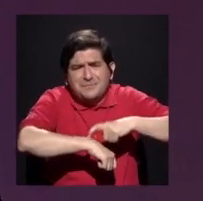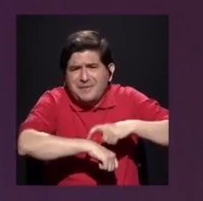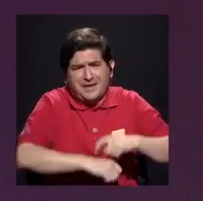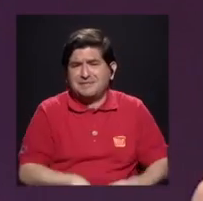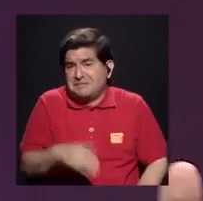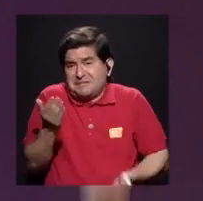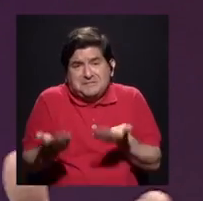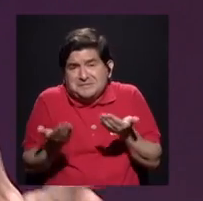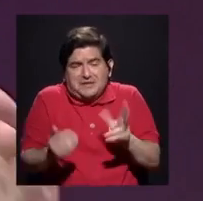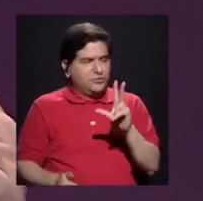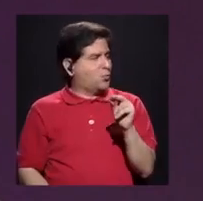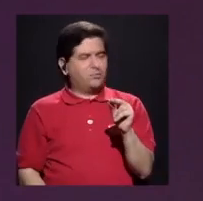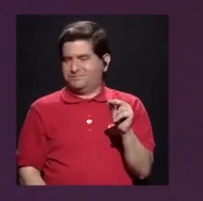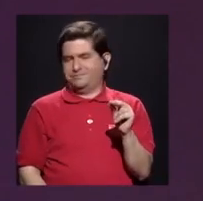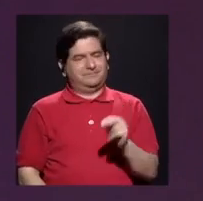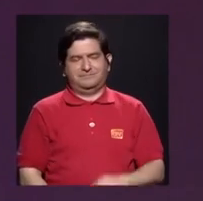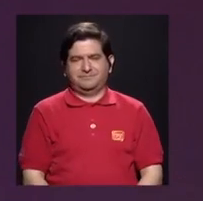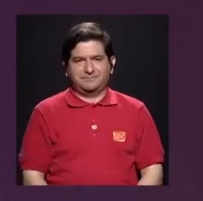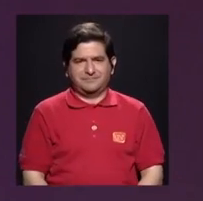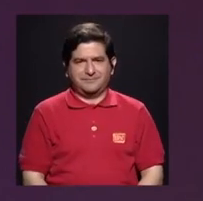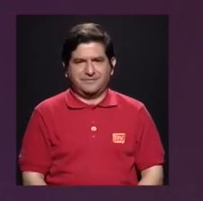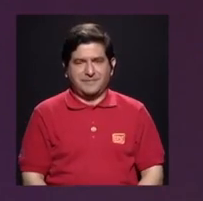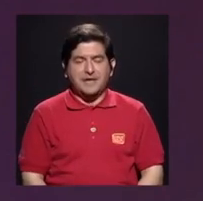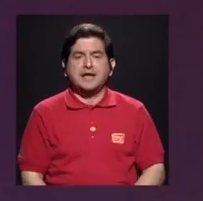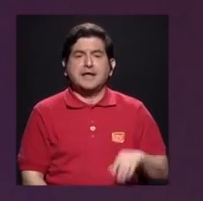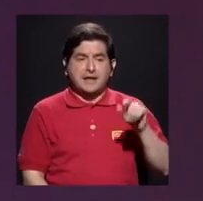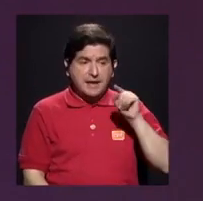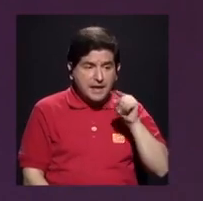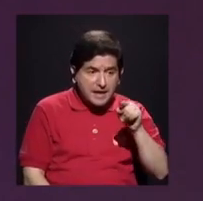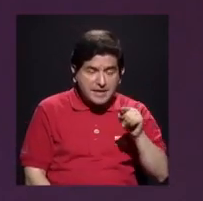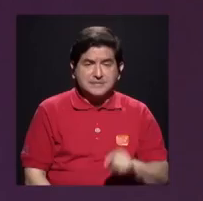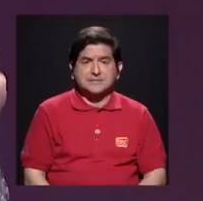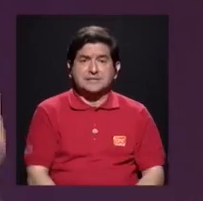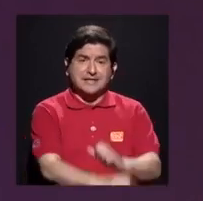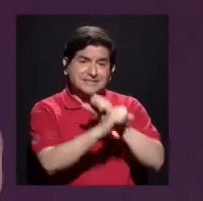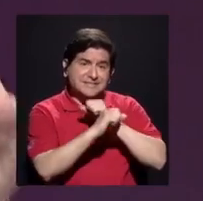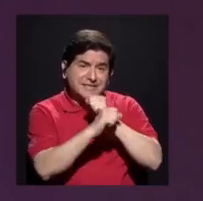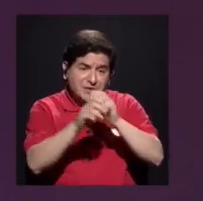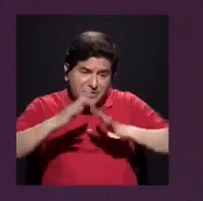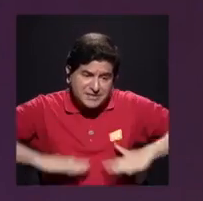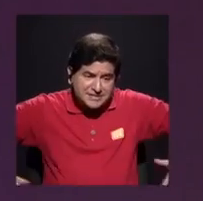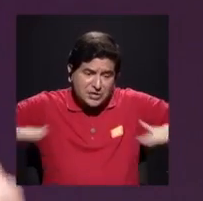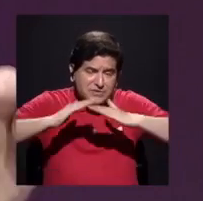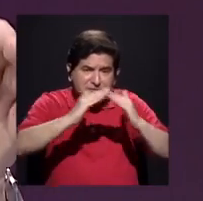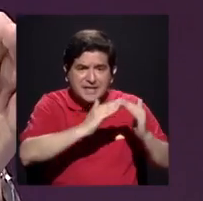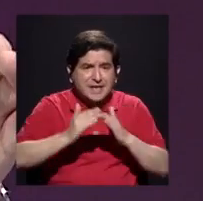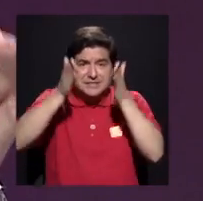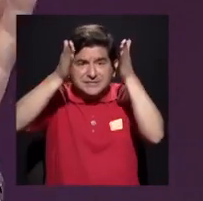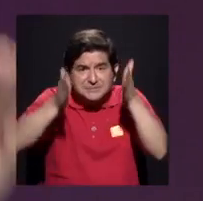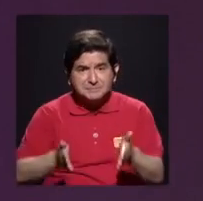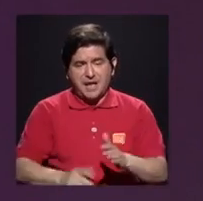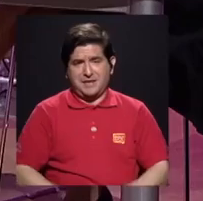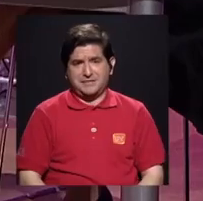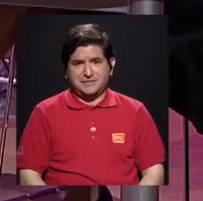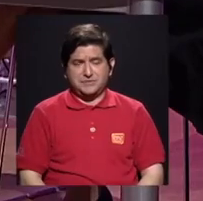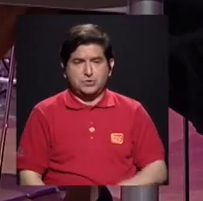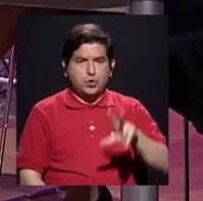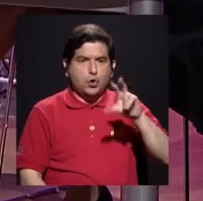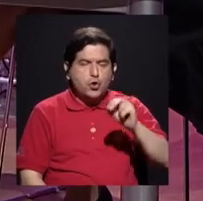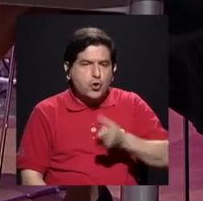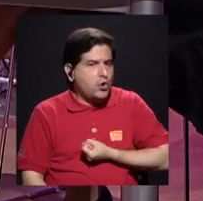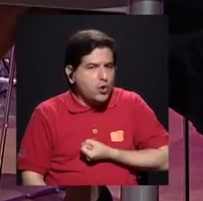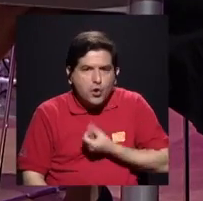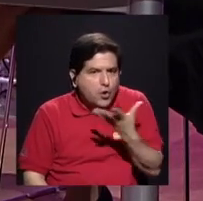casuística en algo que significa la garantía del espacio civil y no confesional